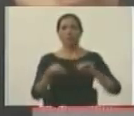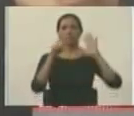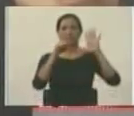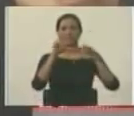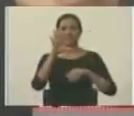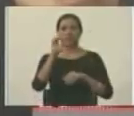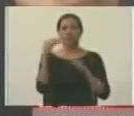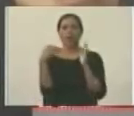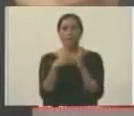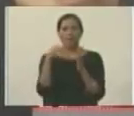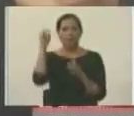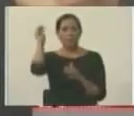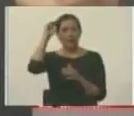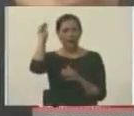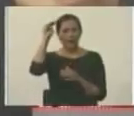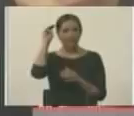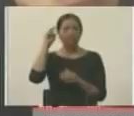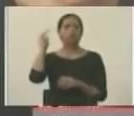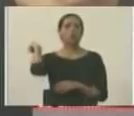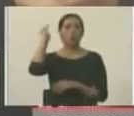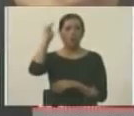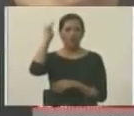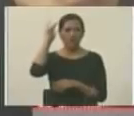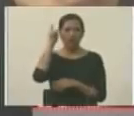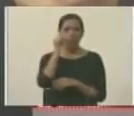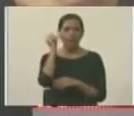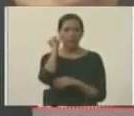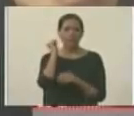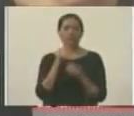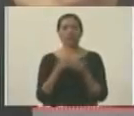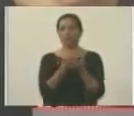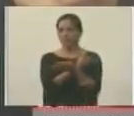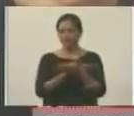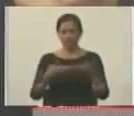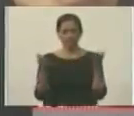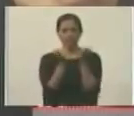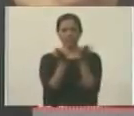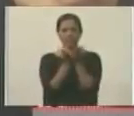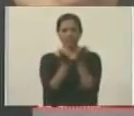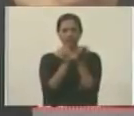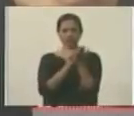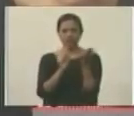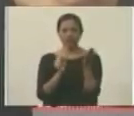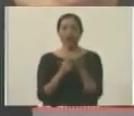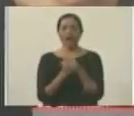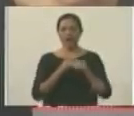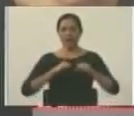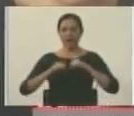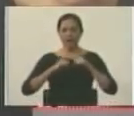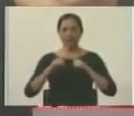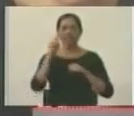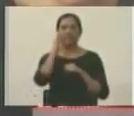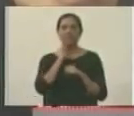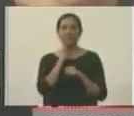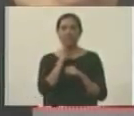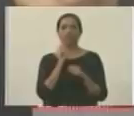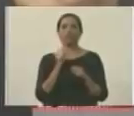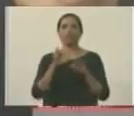maestros, maestras, profesores y profesoras, y de los millones de estudiantes, y del movimiento bolivariano de